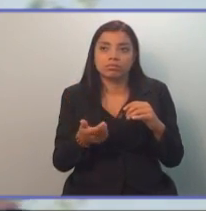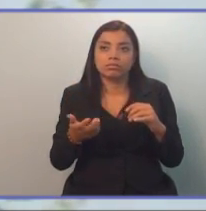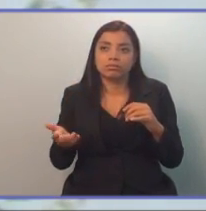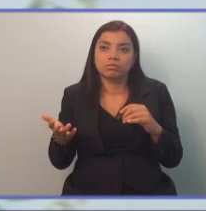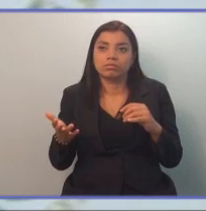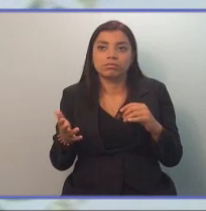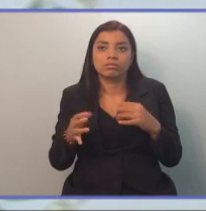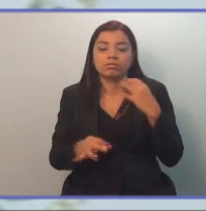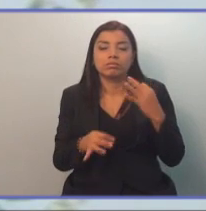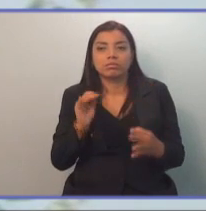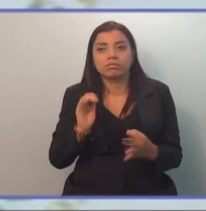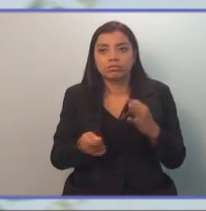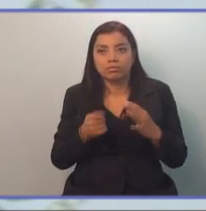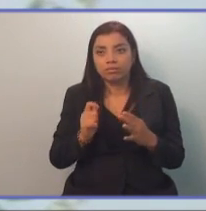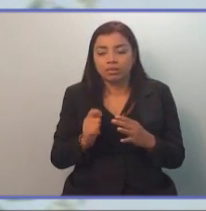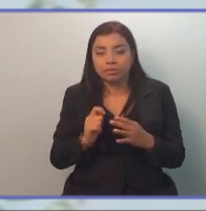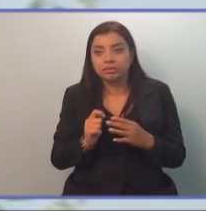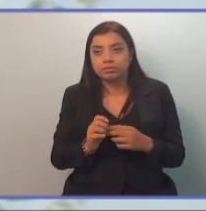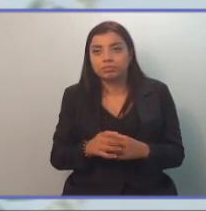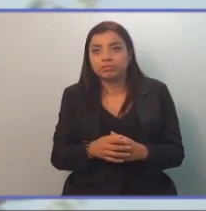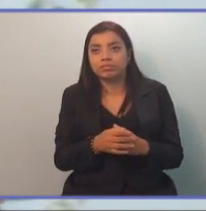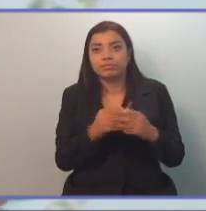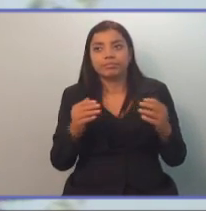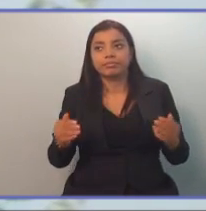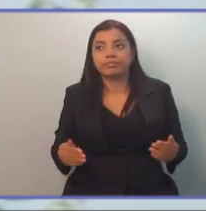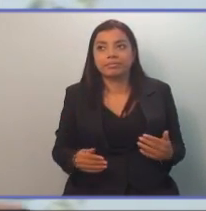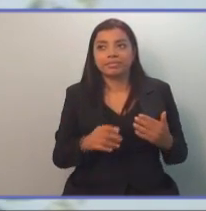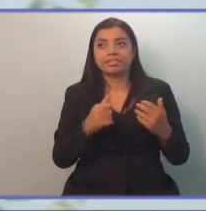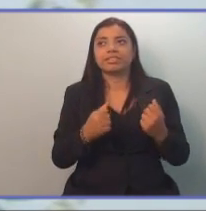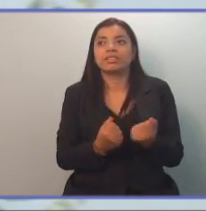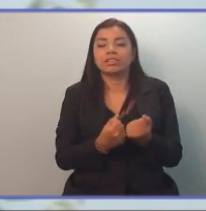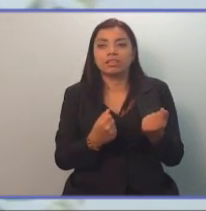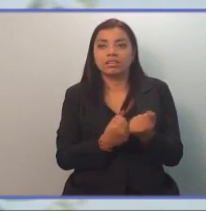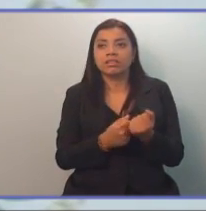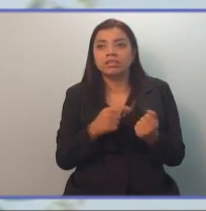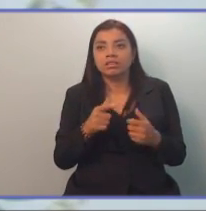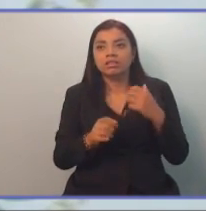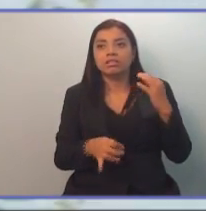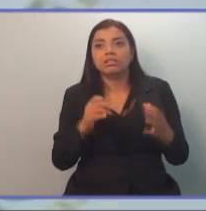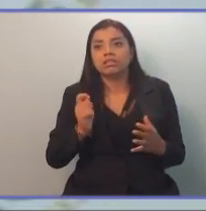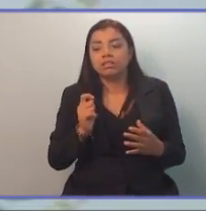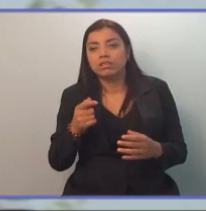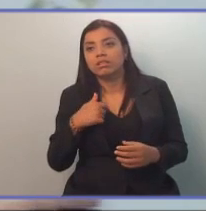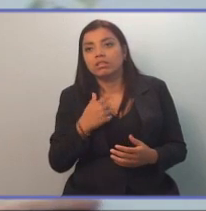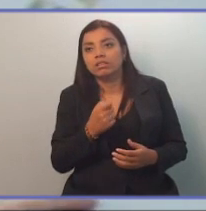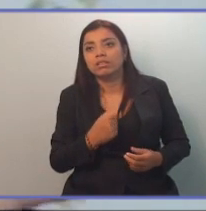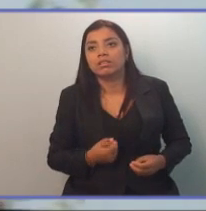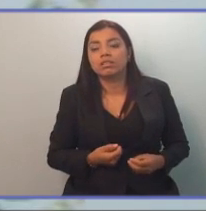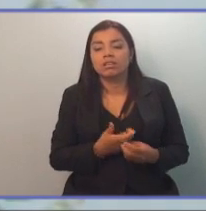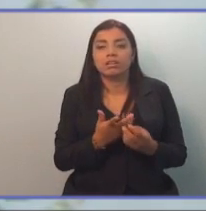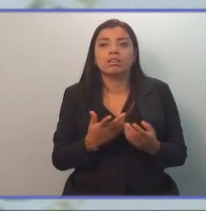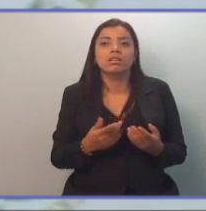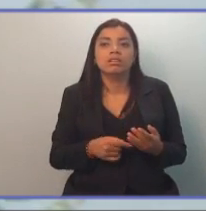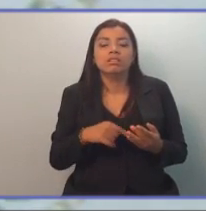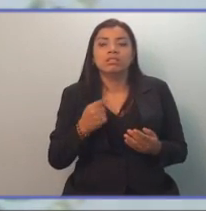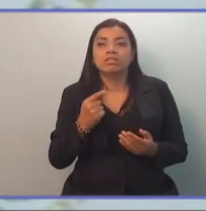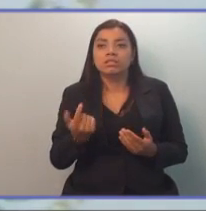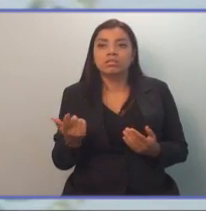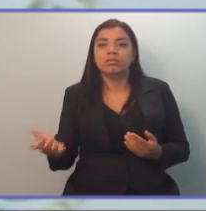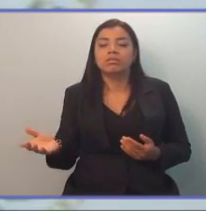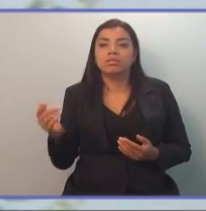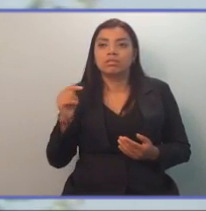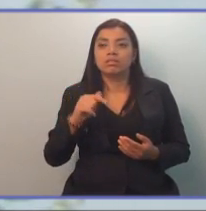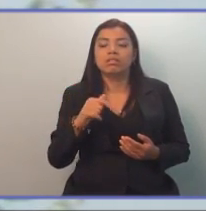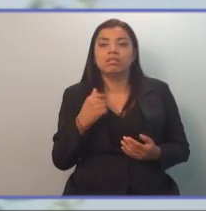o jueces, digamos, o colaboradores de los mismos jueces, porque debo de decir de que se ha empleado